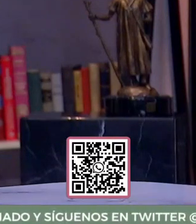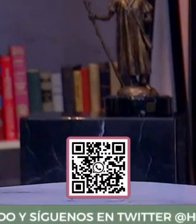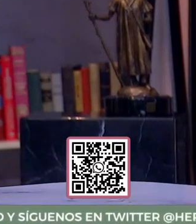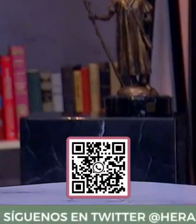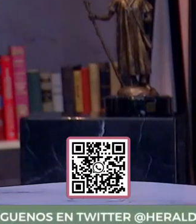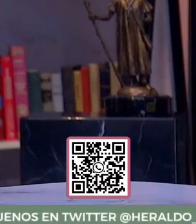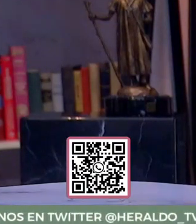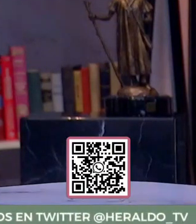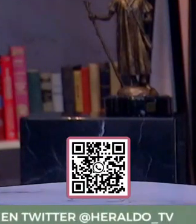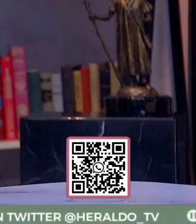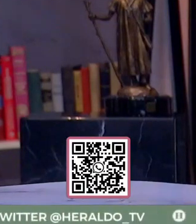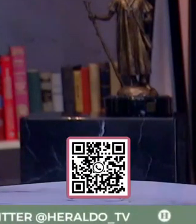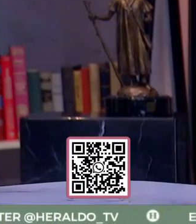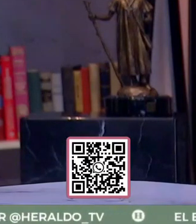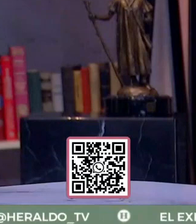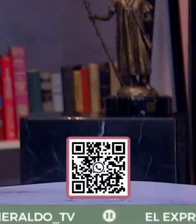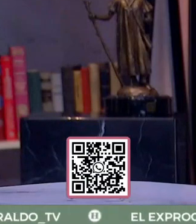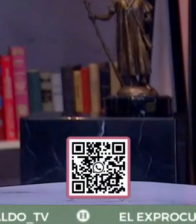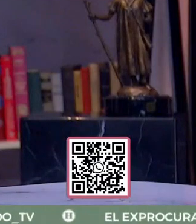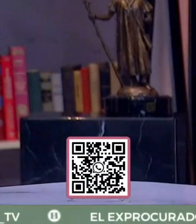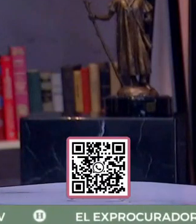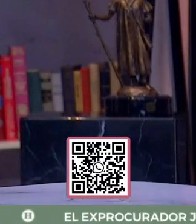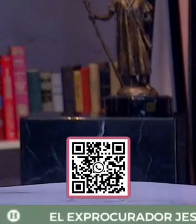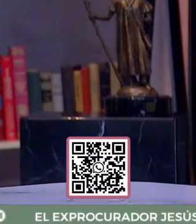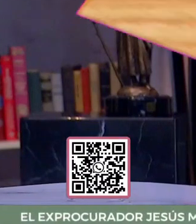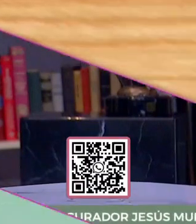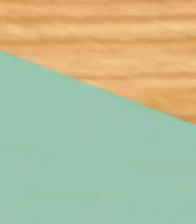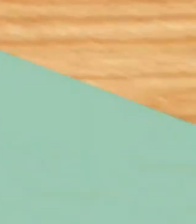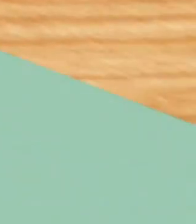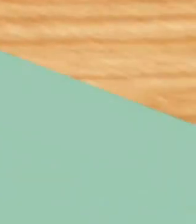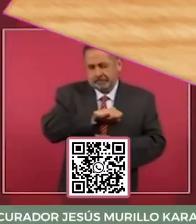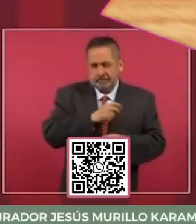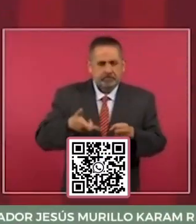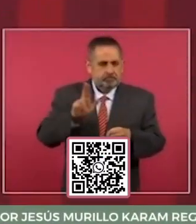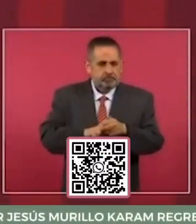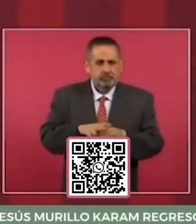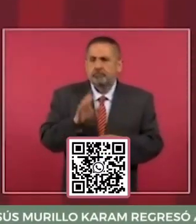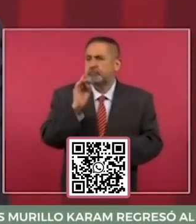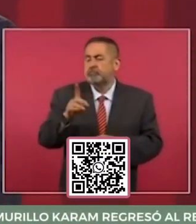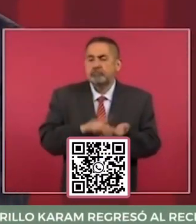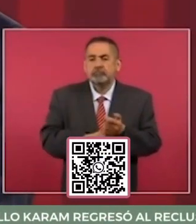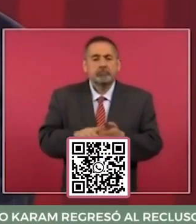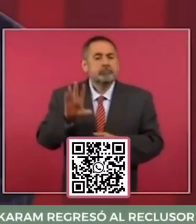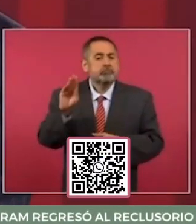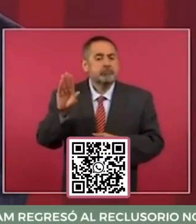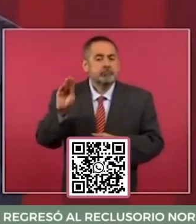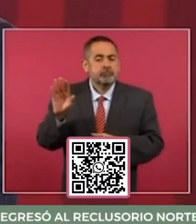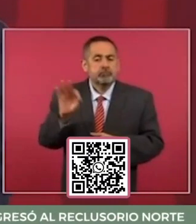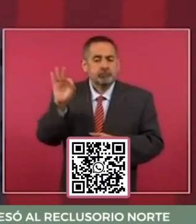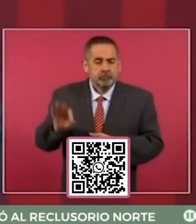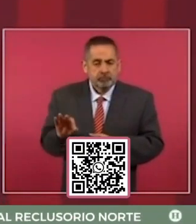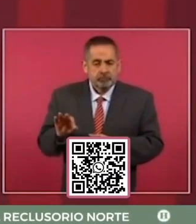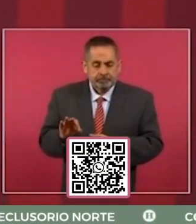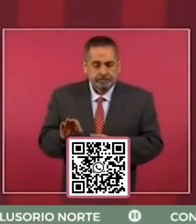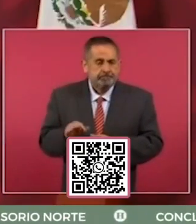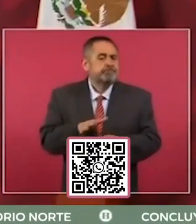para 2023, pero también para 2024. Adelante, presidente. Ya tenemos más de 90% de